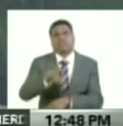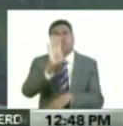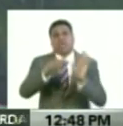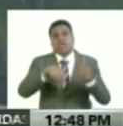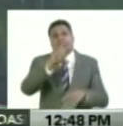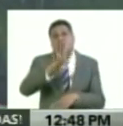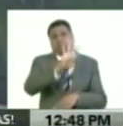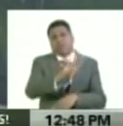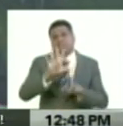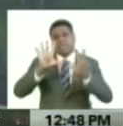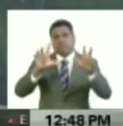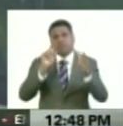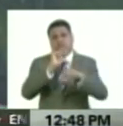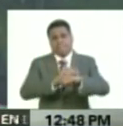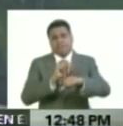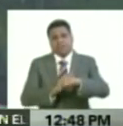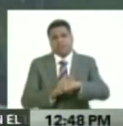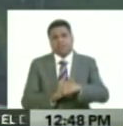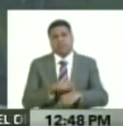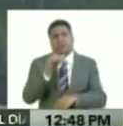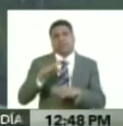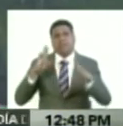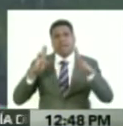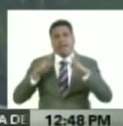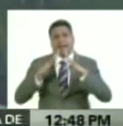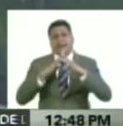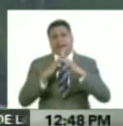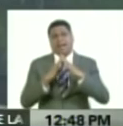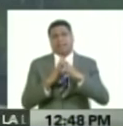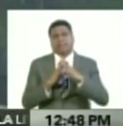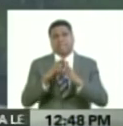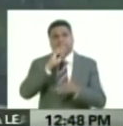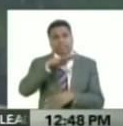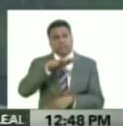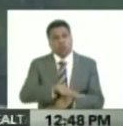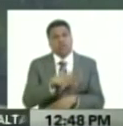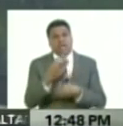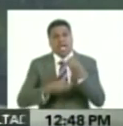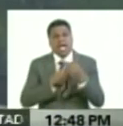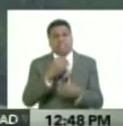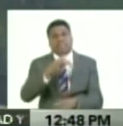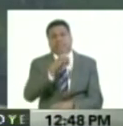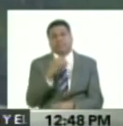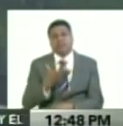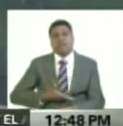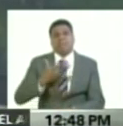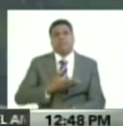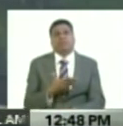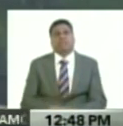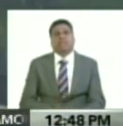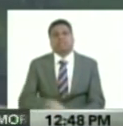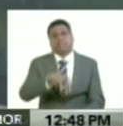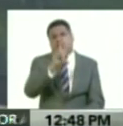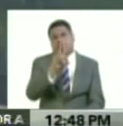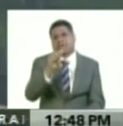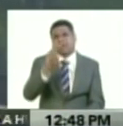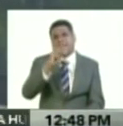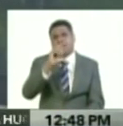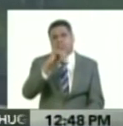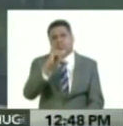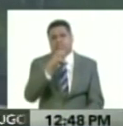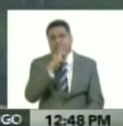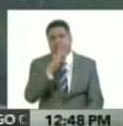12:48 del mediodía, a esta hora en la Casa Anauco, en la ciudad de Caracas, se está generando información importante. Tenemos listo a nuestro compañero Ramón Montero. Adelante,